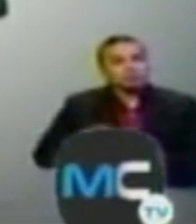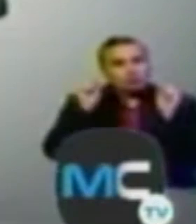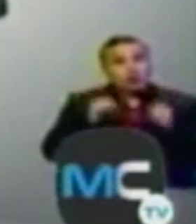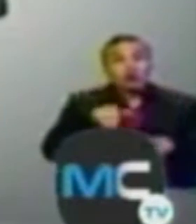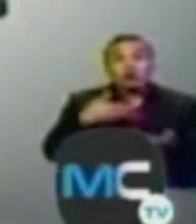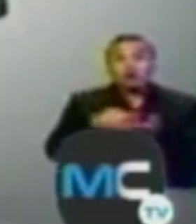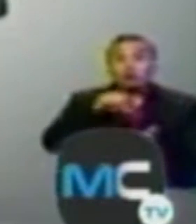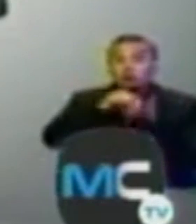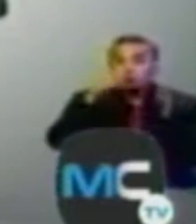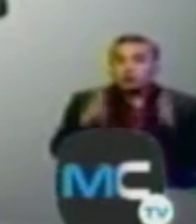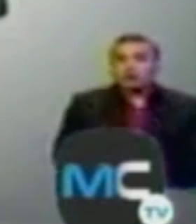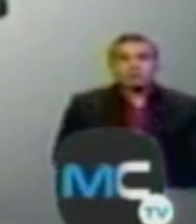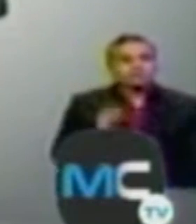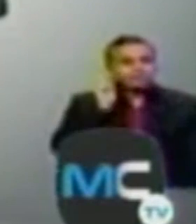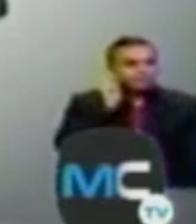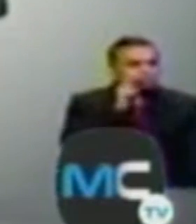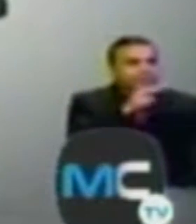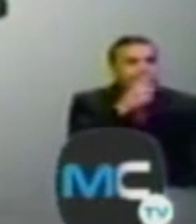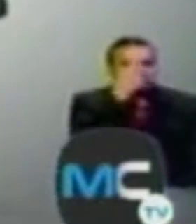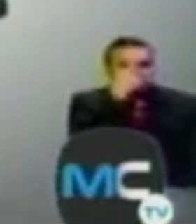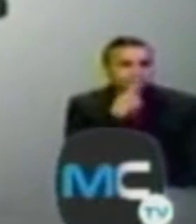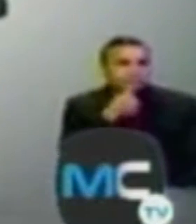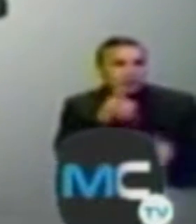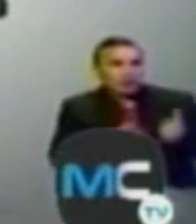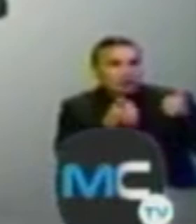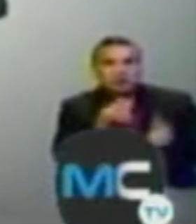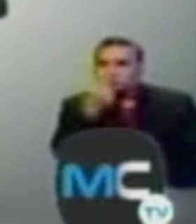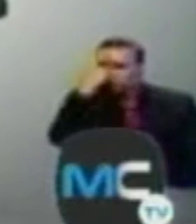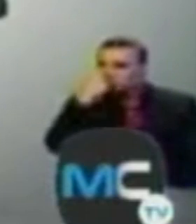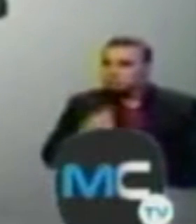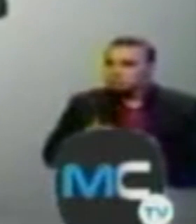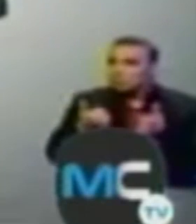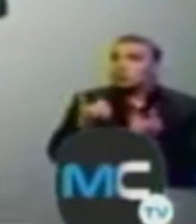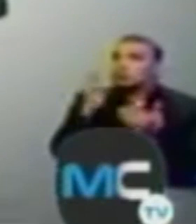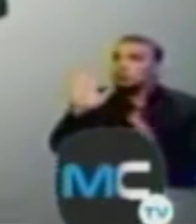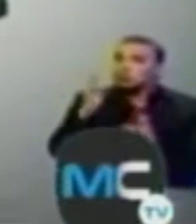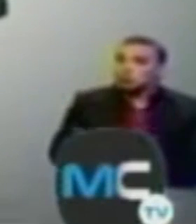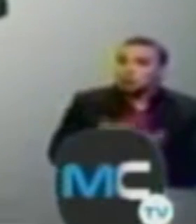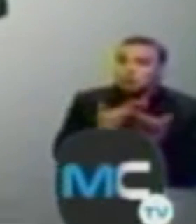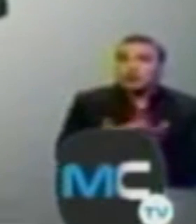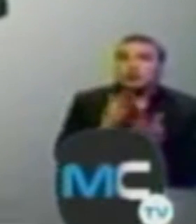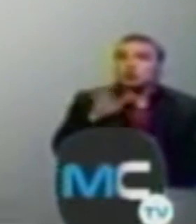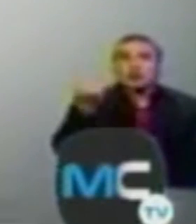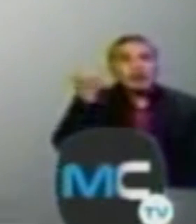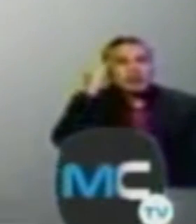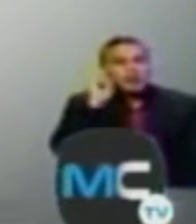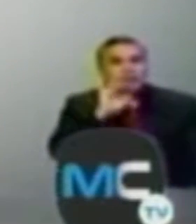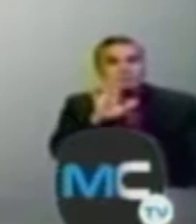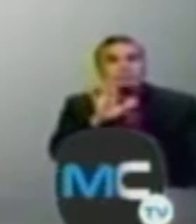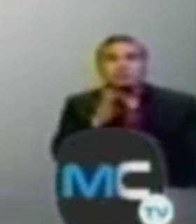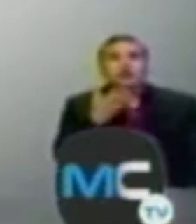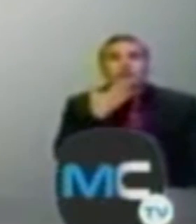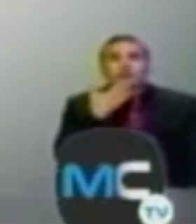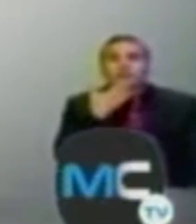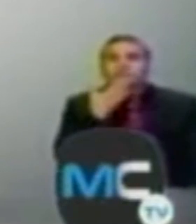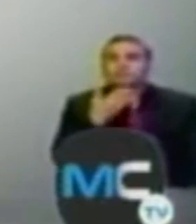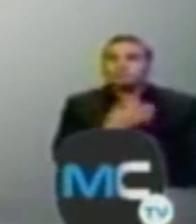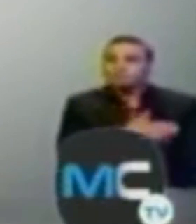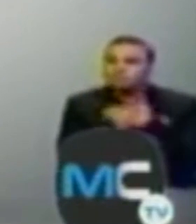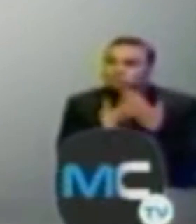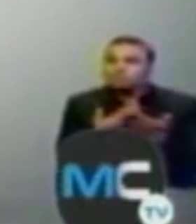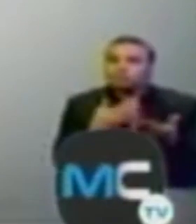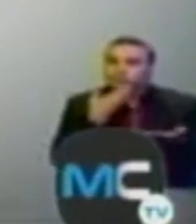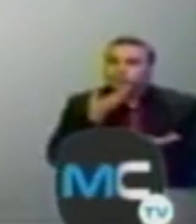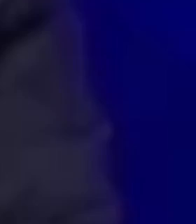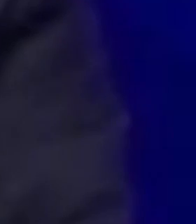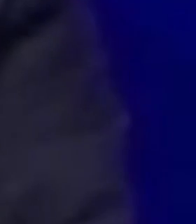sobre salud, economía, empleo, vacunación, entre otros temas relevantes para el bienestar del país, que en su trayecto fueron refutadas por las